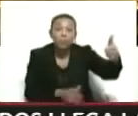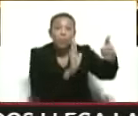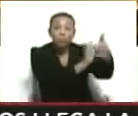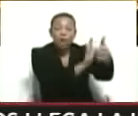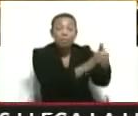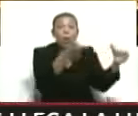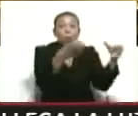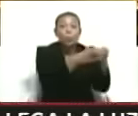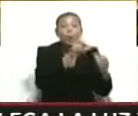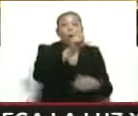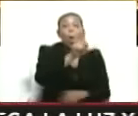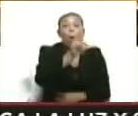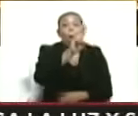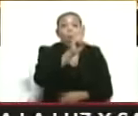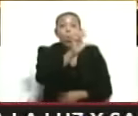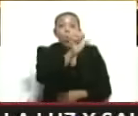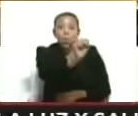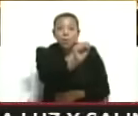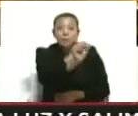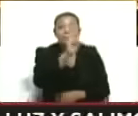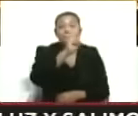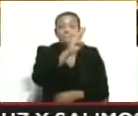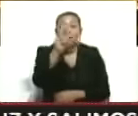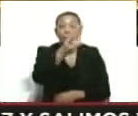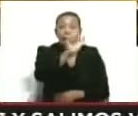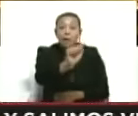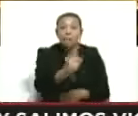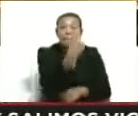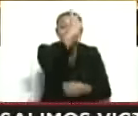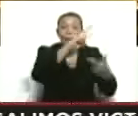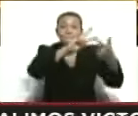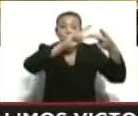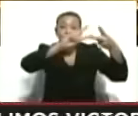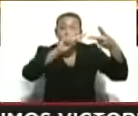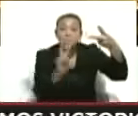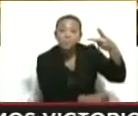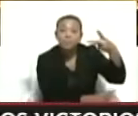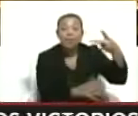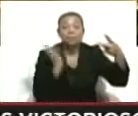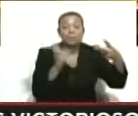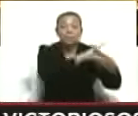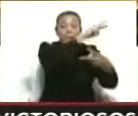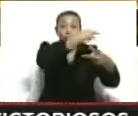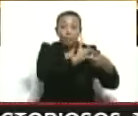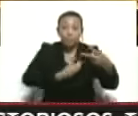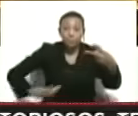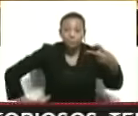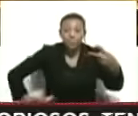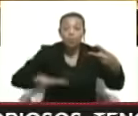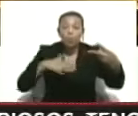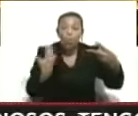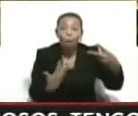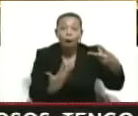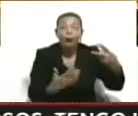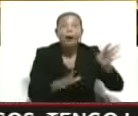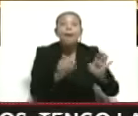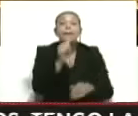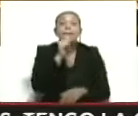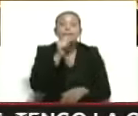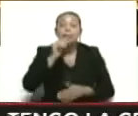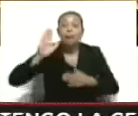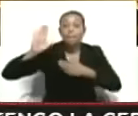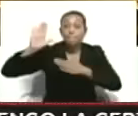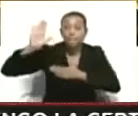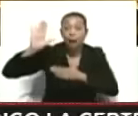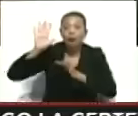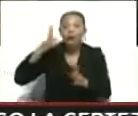diputado Luis Parra Rivero como primer vicepresidente de la Asamblea Nacional, sírvanse manifestarlo con